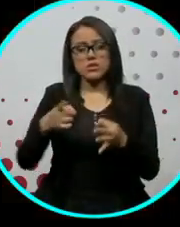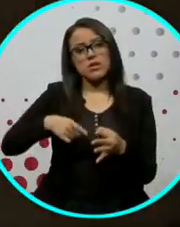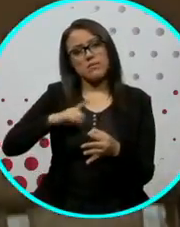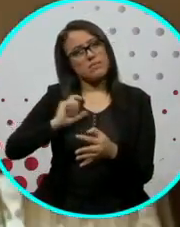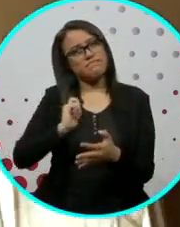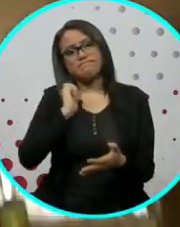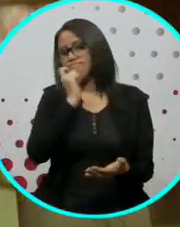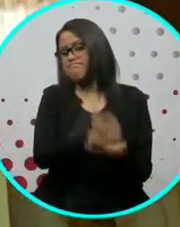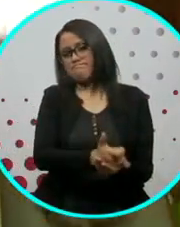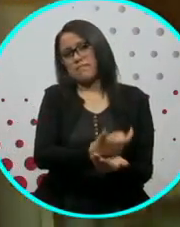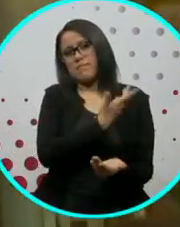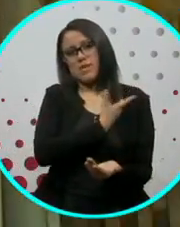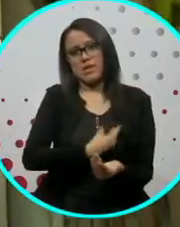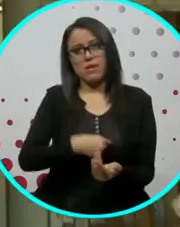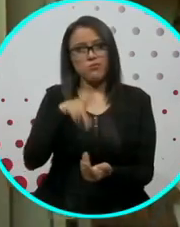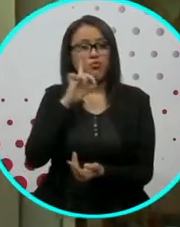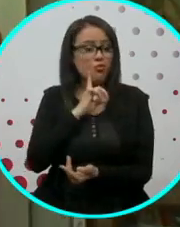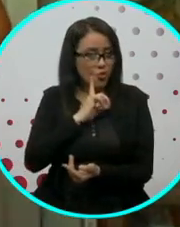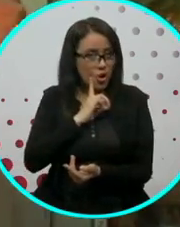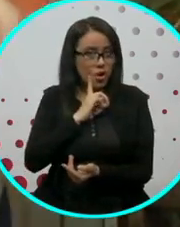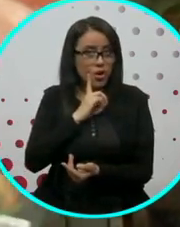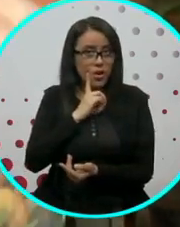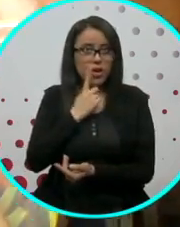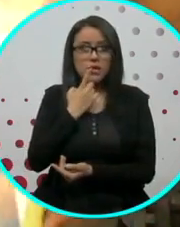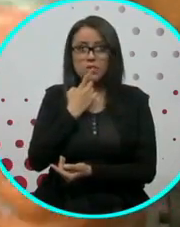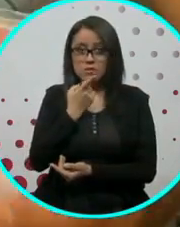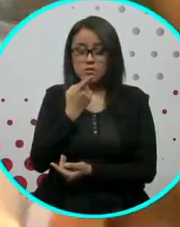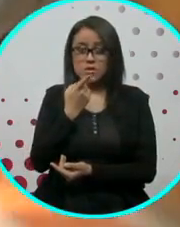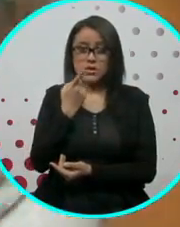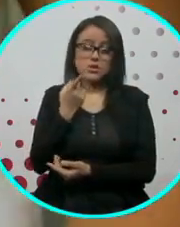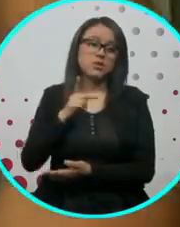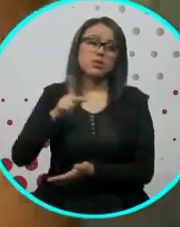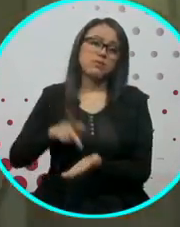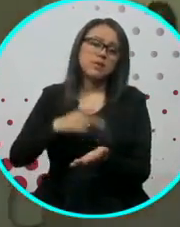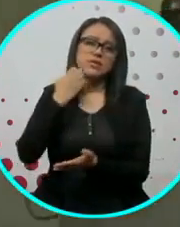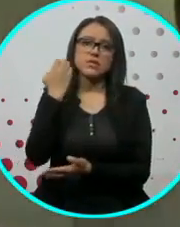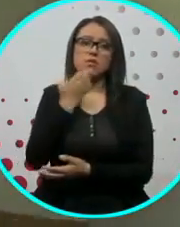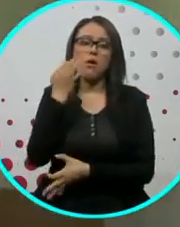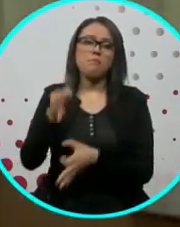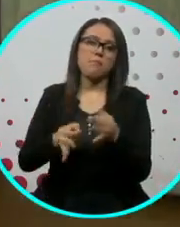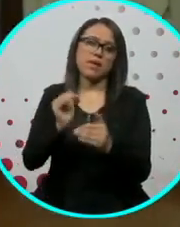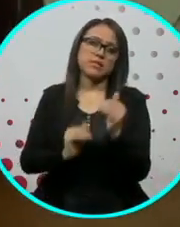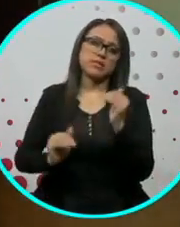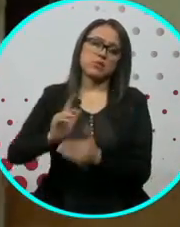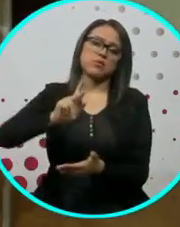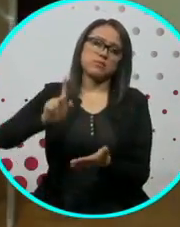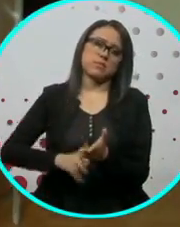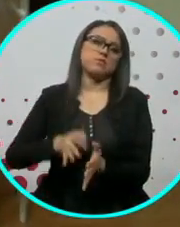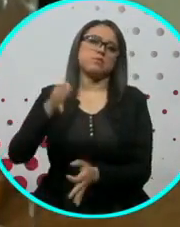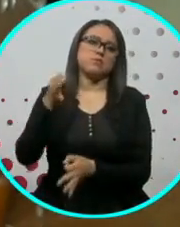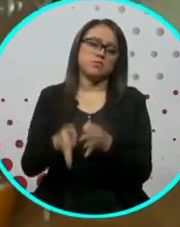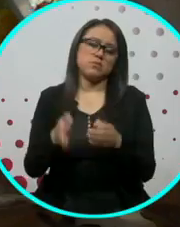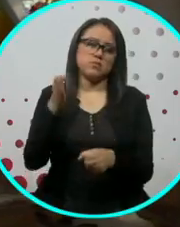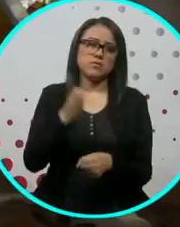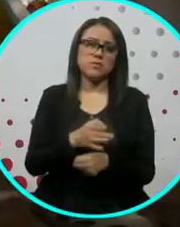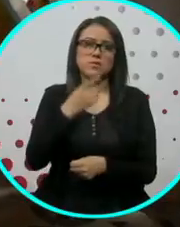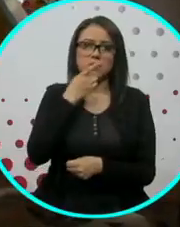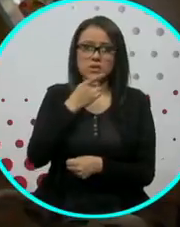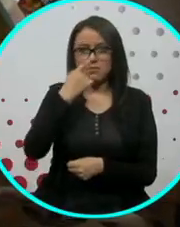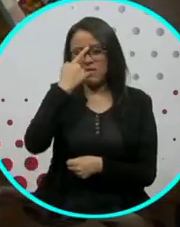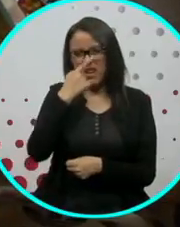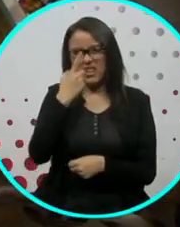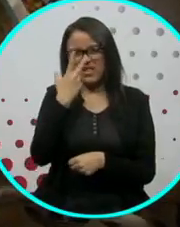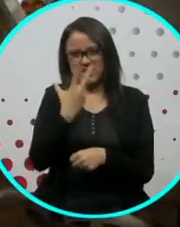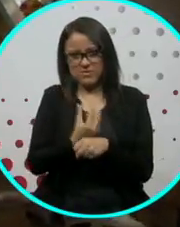daño a mi hija. Se van, ellos amparan, se van a colegiados, a magistrados. Asegura que tras los amparos, la reparación